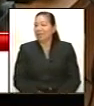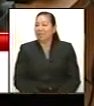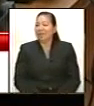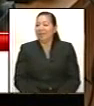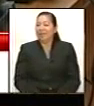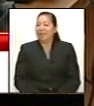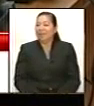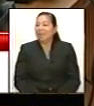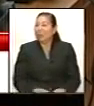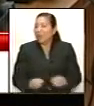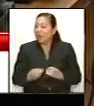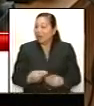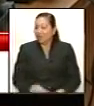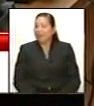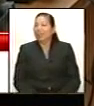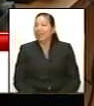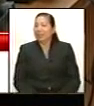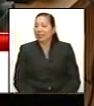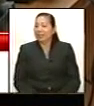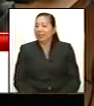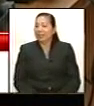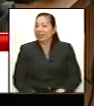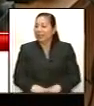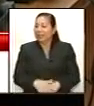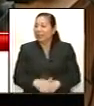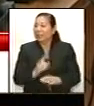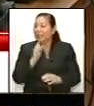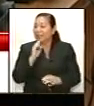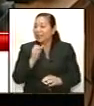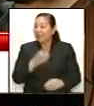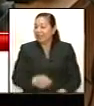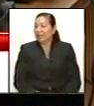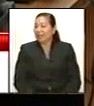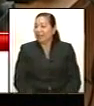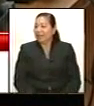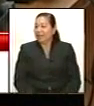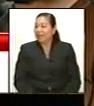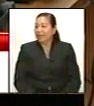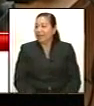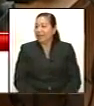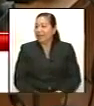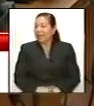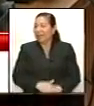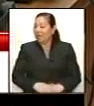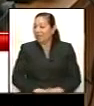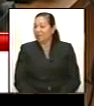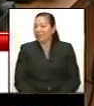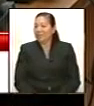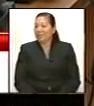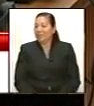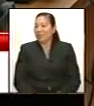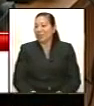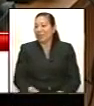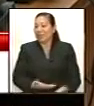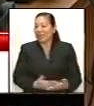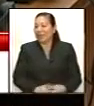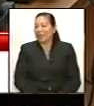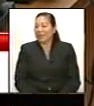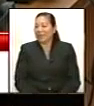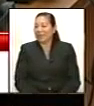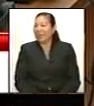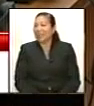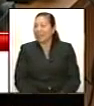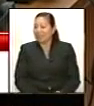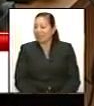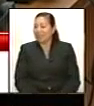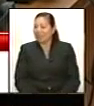uso de internet, los cuidados y los riesgos que se deben de tener. Entonces existen competencias, contenidos y capacidades vinculadas a estos temas que están desarrolladas